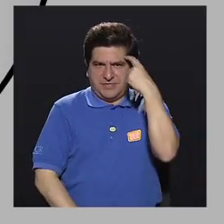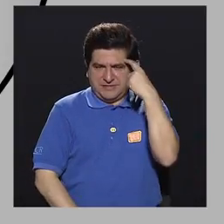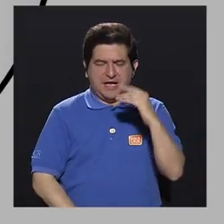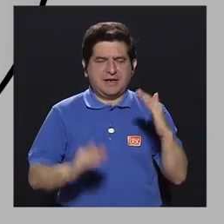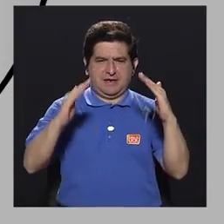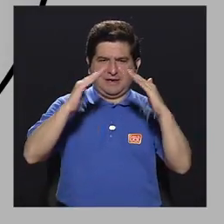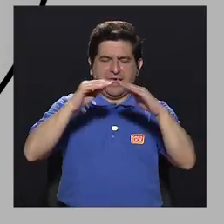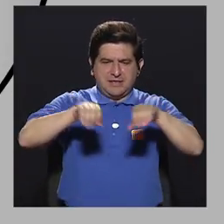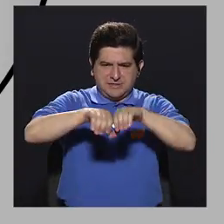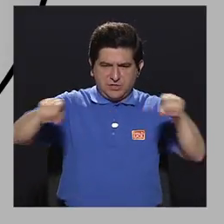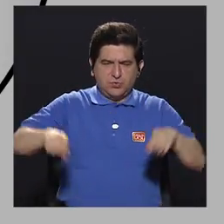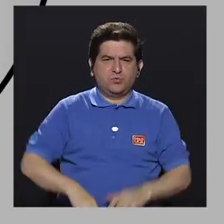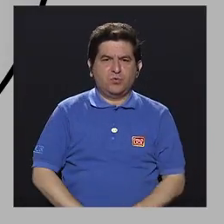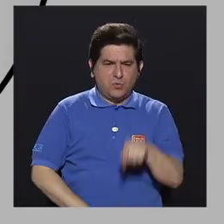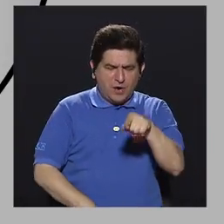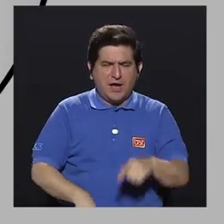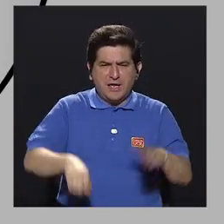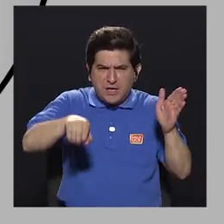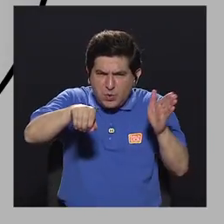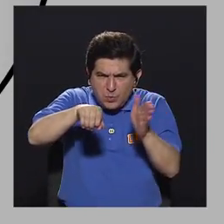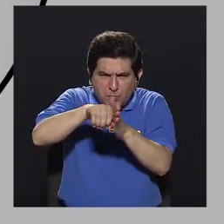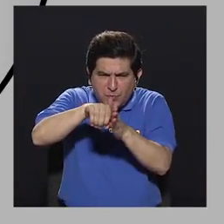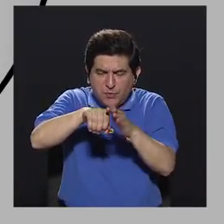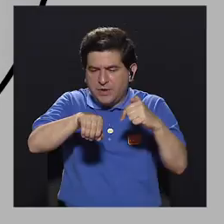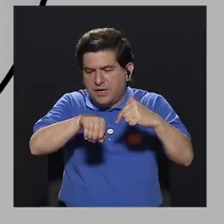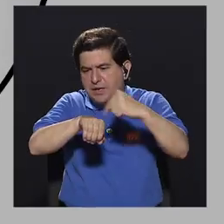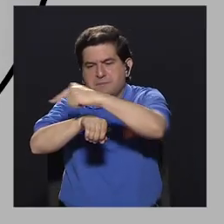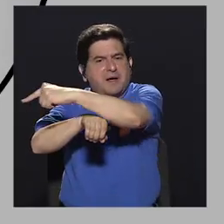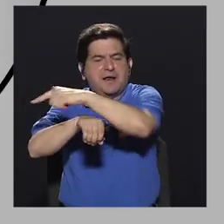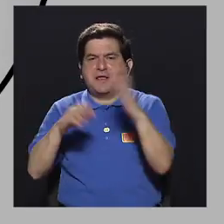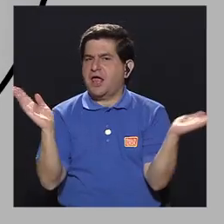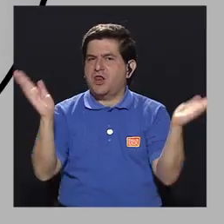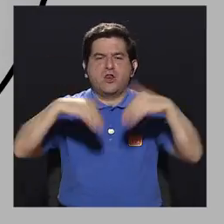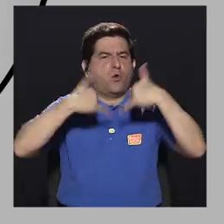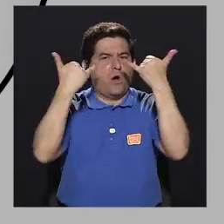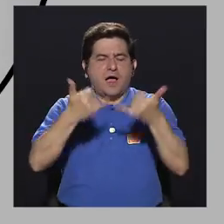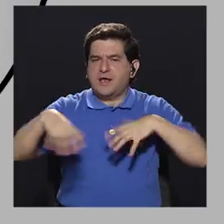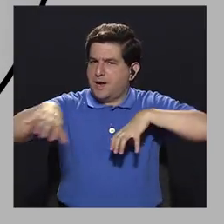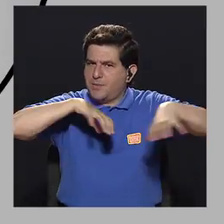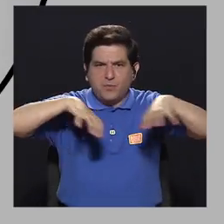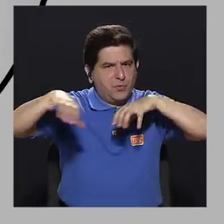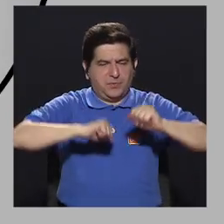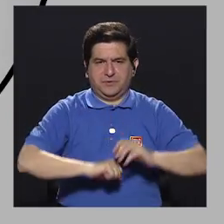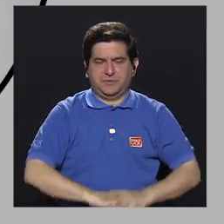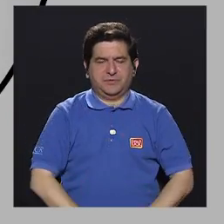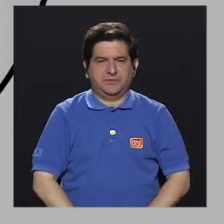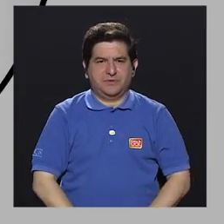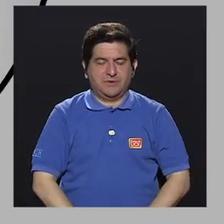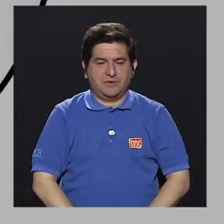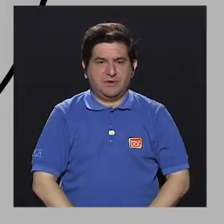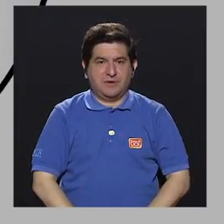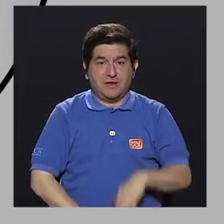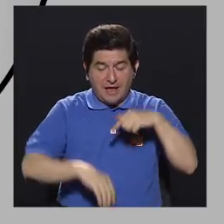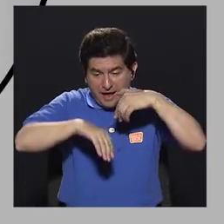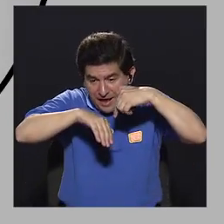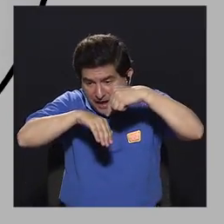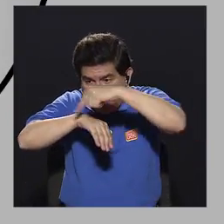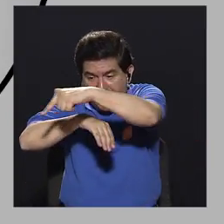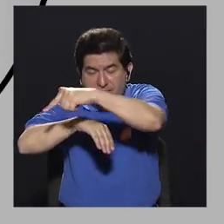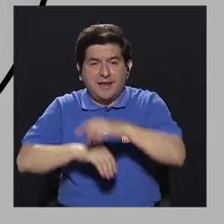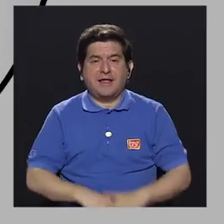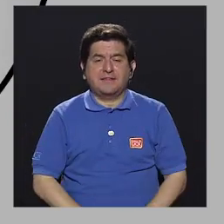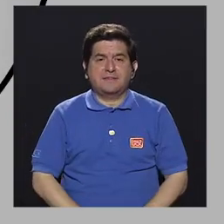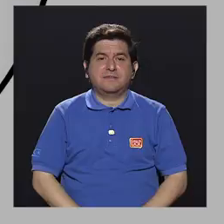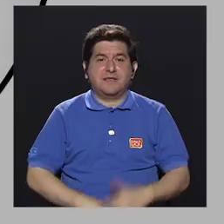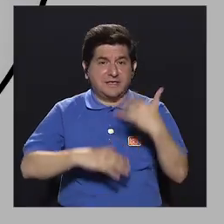tubería de la casa. Cuando llega y se nos tapa y ya de ahí para adelante ya no hay más flujo de agua. En este caso, ya de ahí para adelante